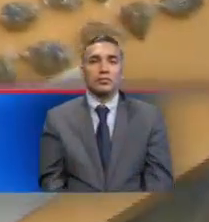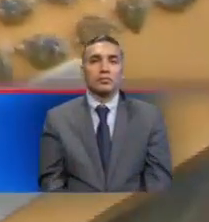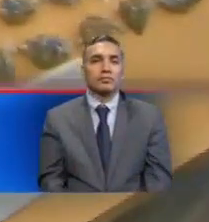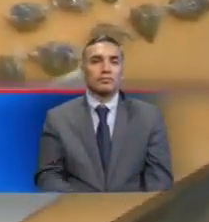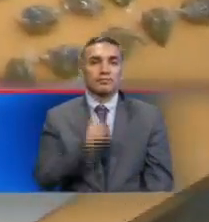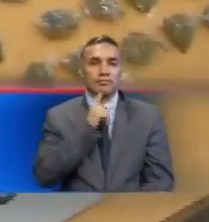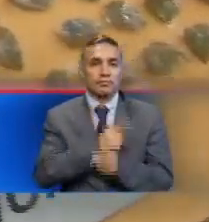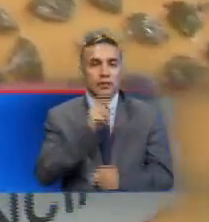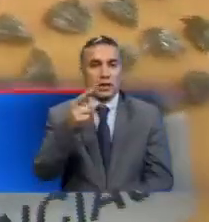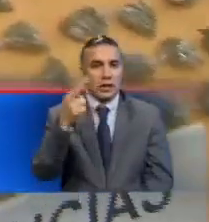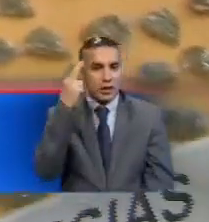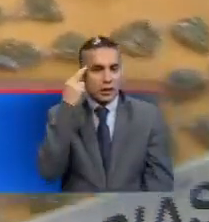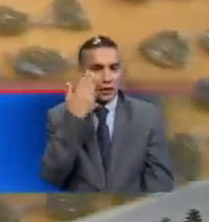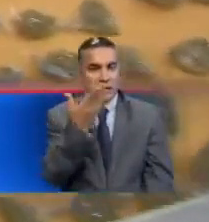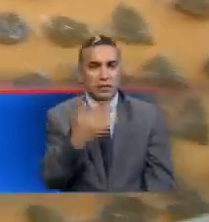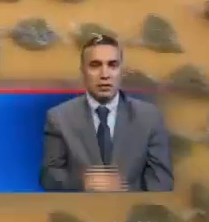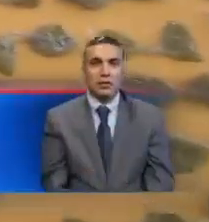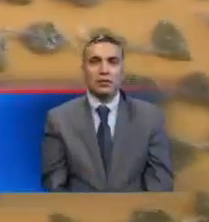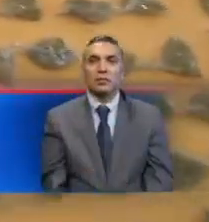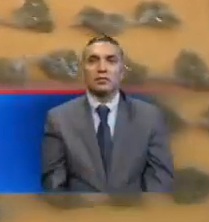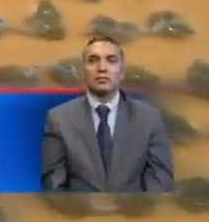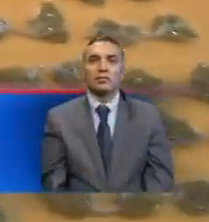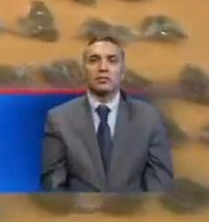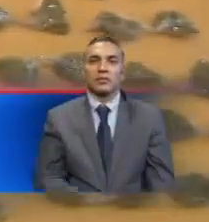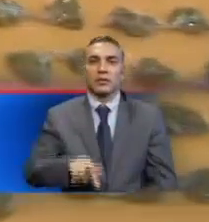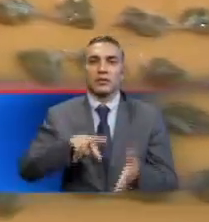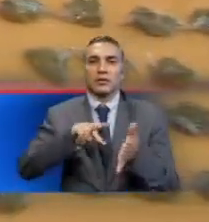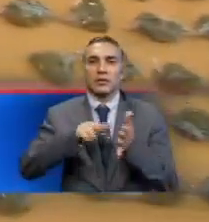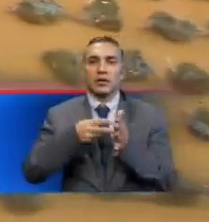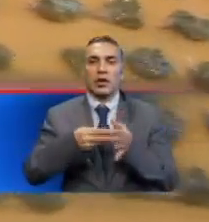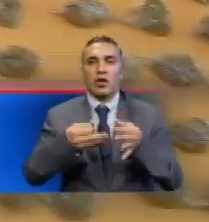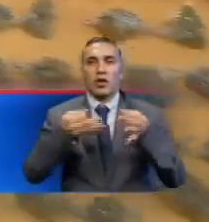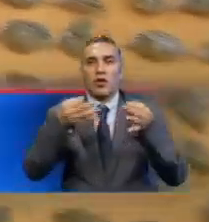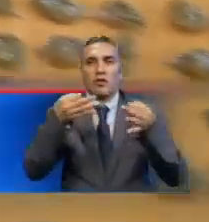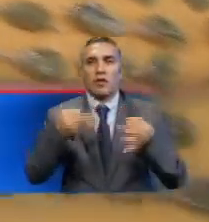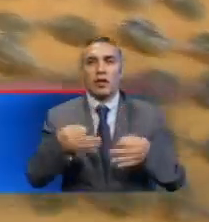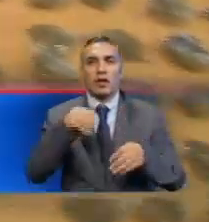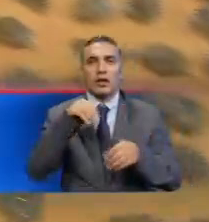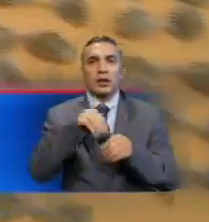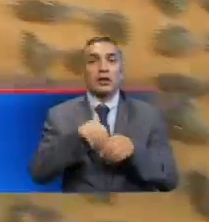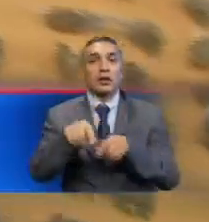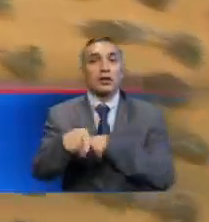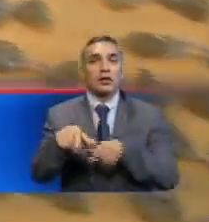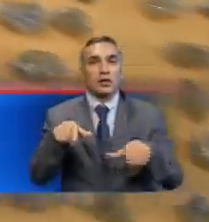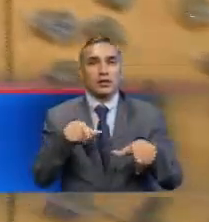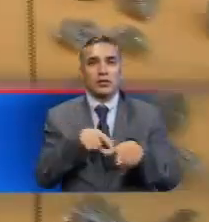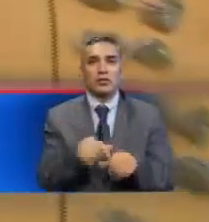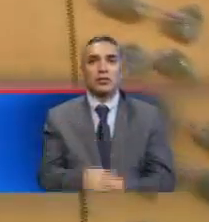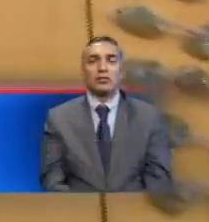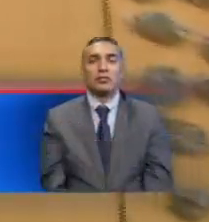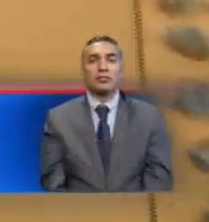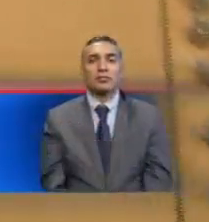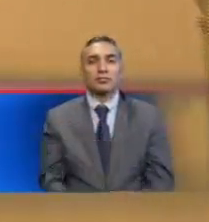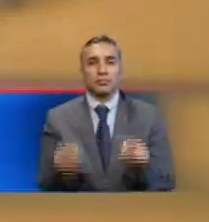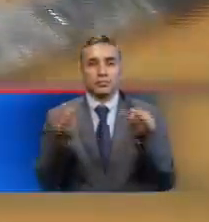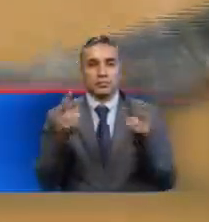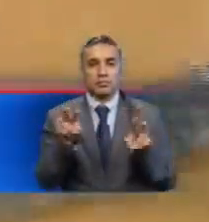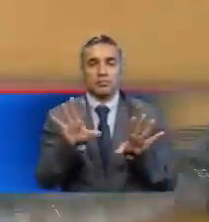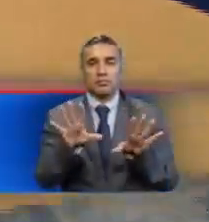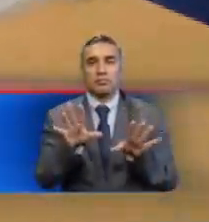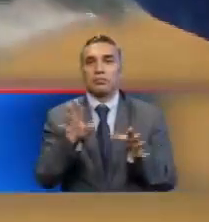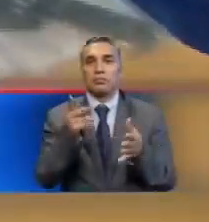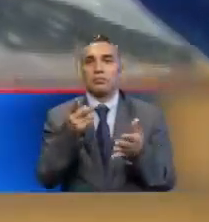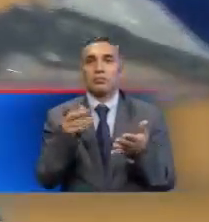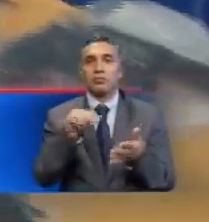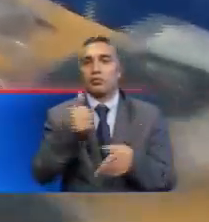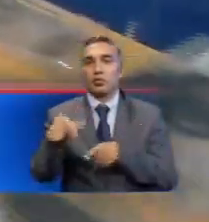Efectivamente, eso es lo que confirma que acá en este sector y también sucede